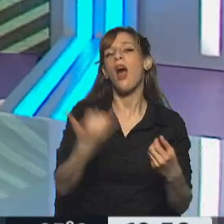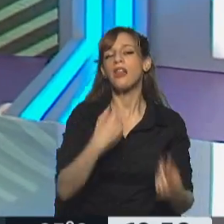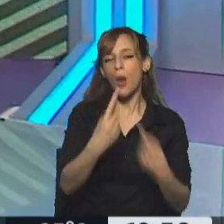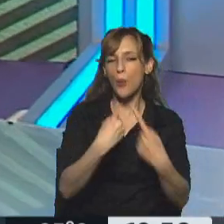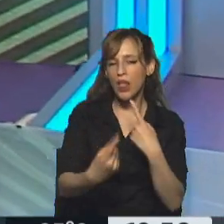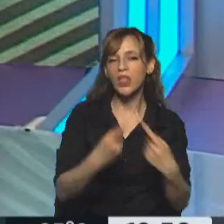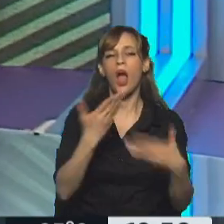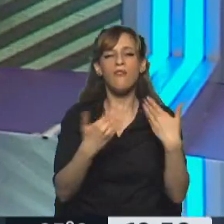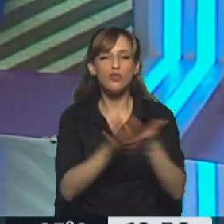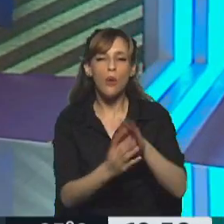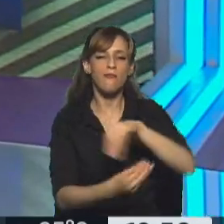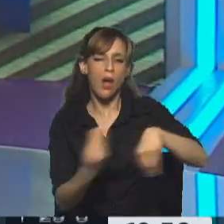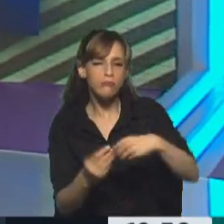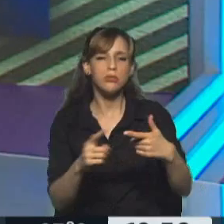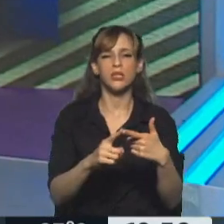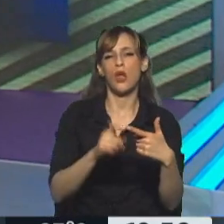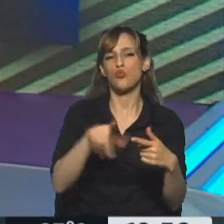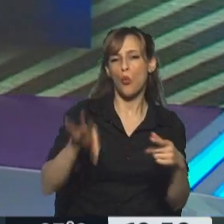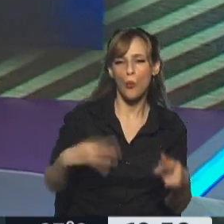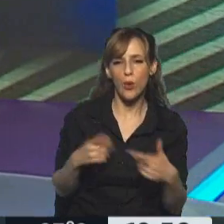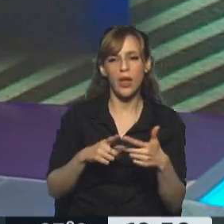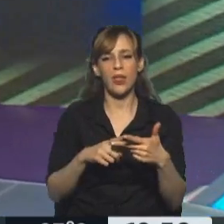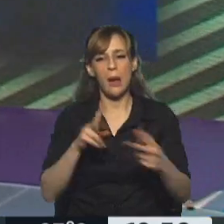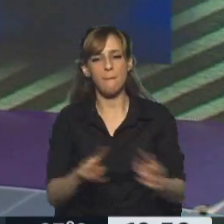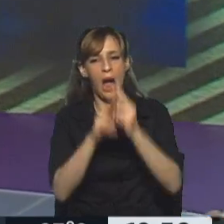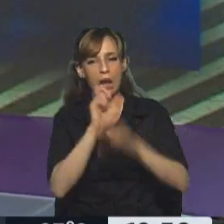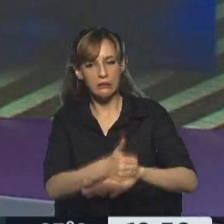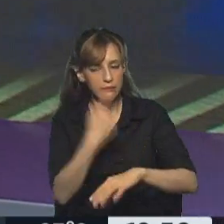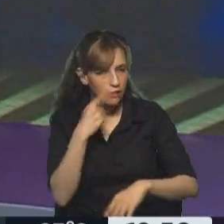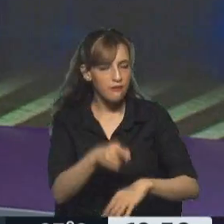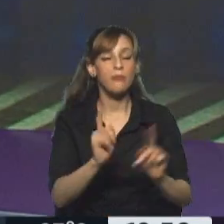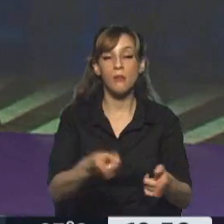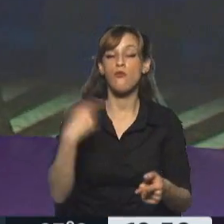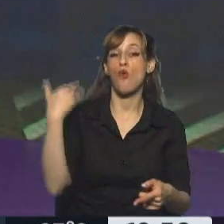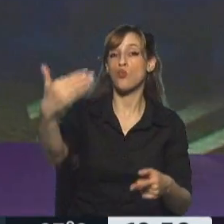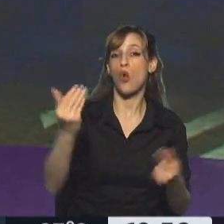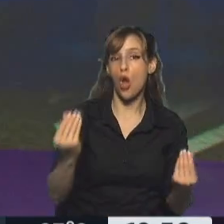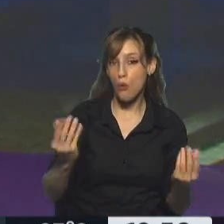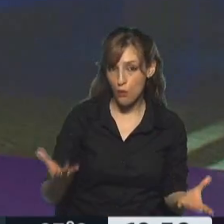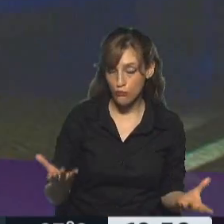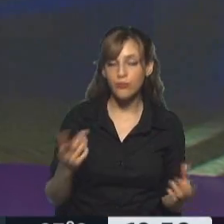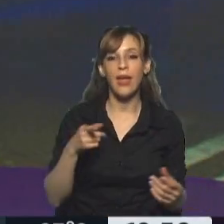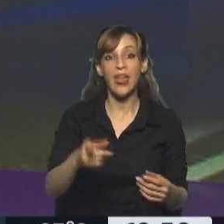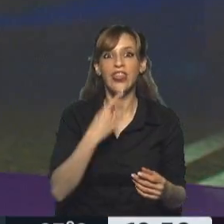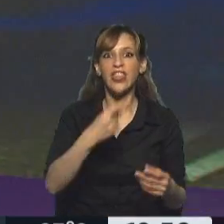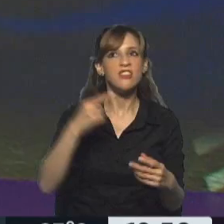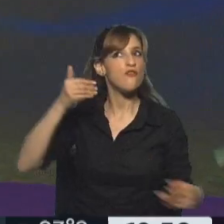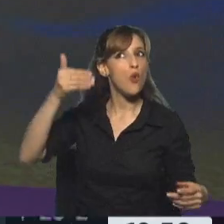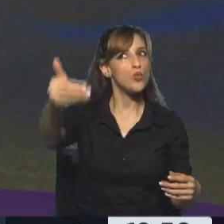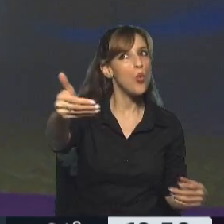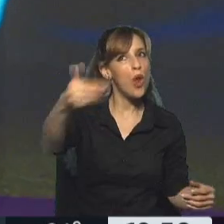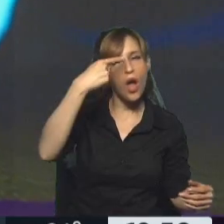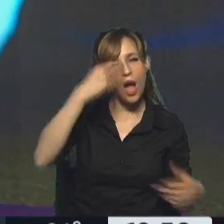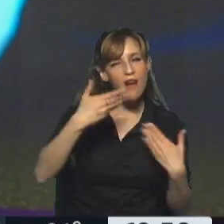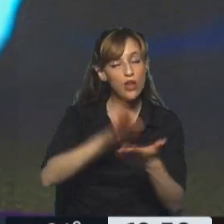él, de su familia, de su nueva vida en París, de la selección y de su futuro. Claro, cuando en su futuro apareció la